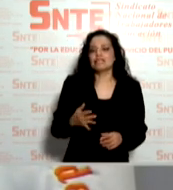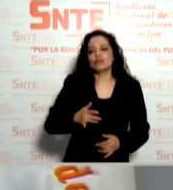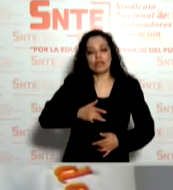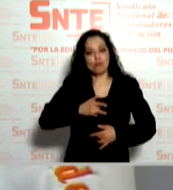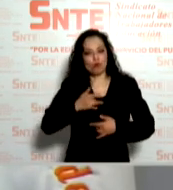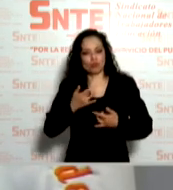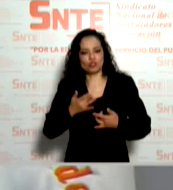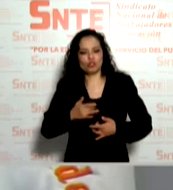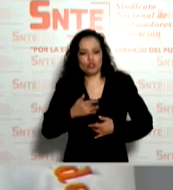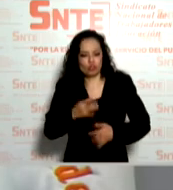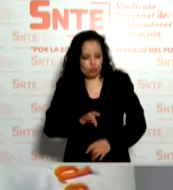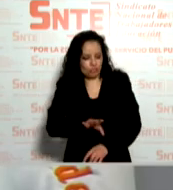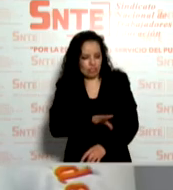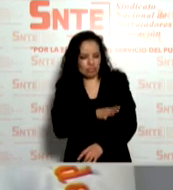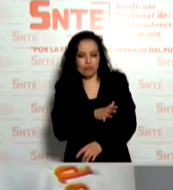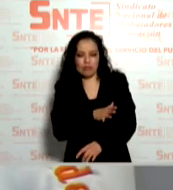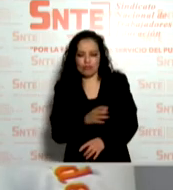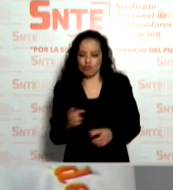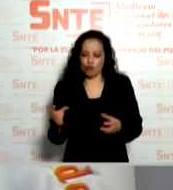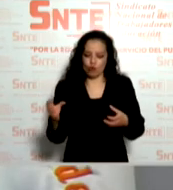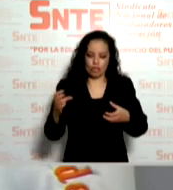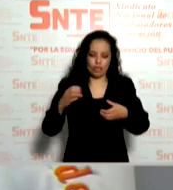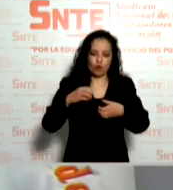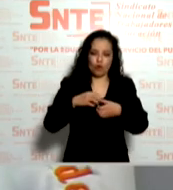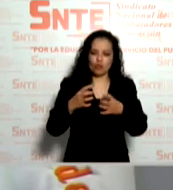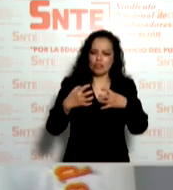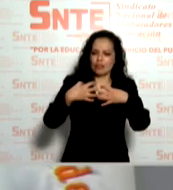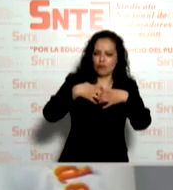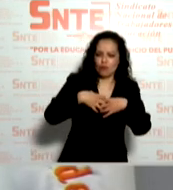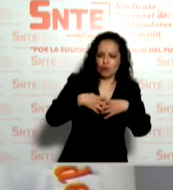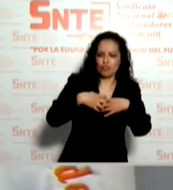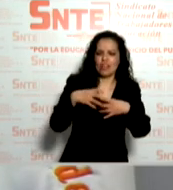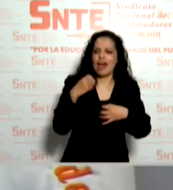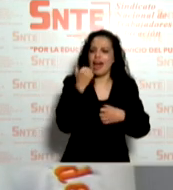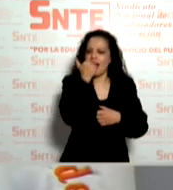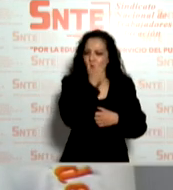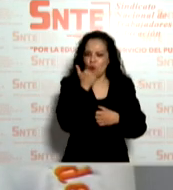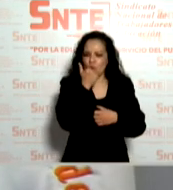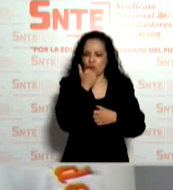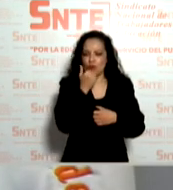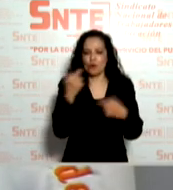alumnas. Nada puede sustituir